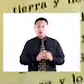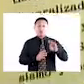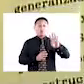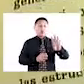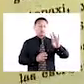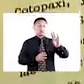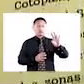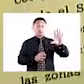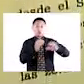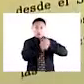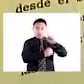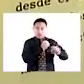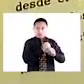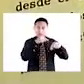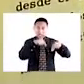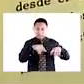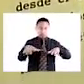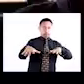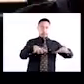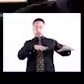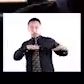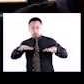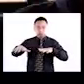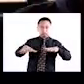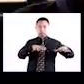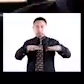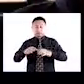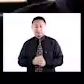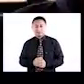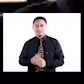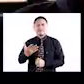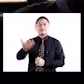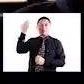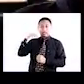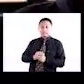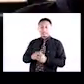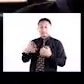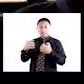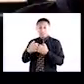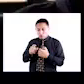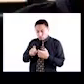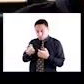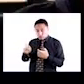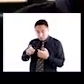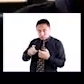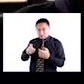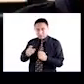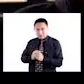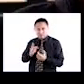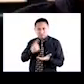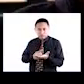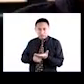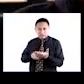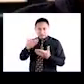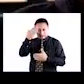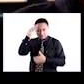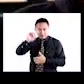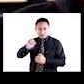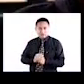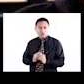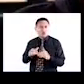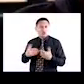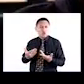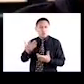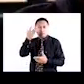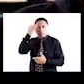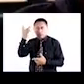últimos 475 años en el país. En estos sismos, lamentablemente en esas épocas no teníamos sismógrafos para poder estudiarles y